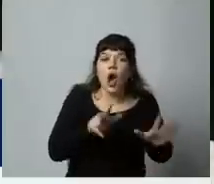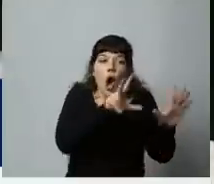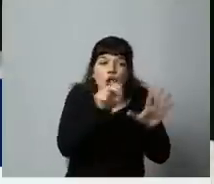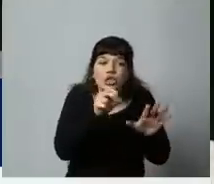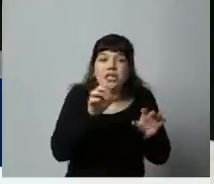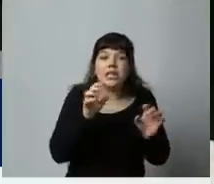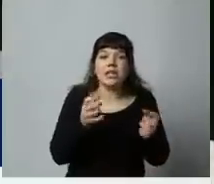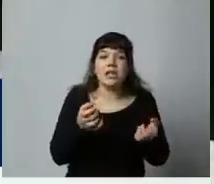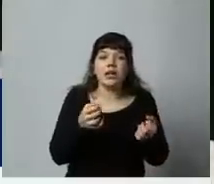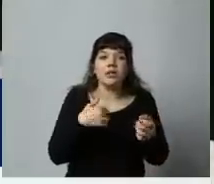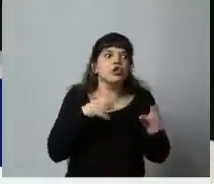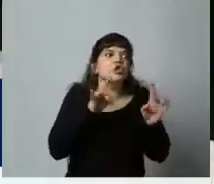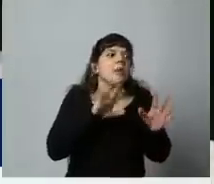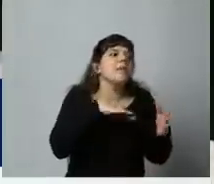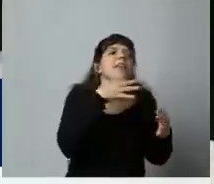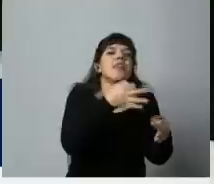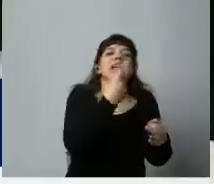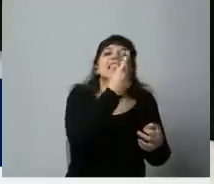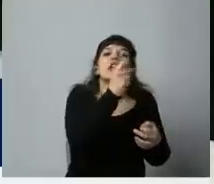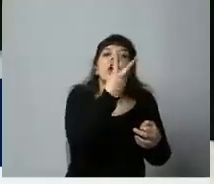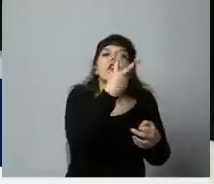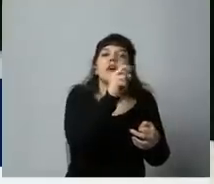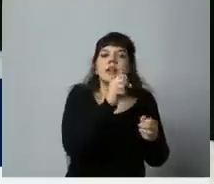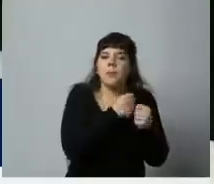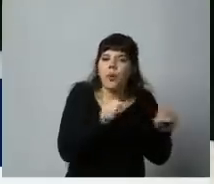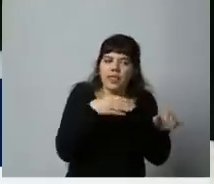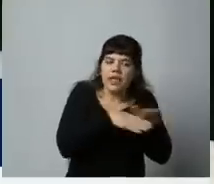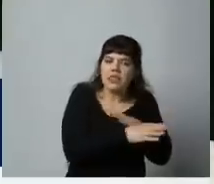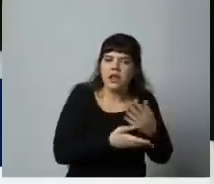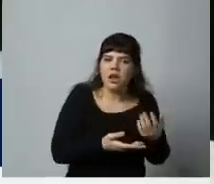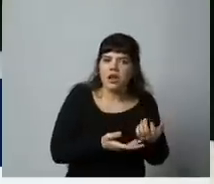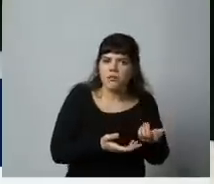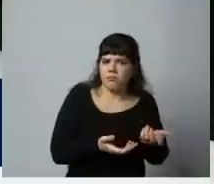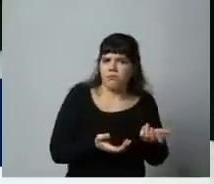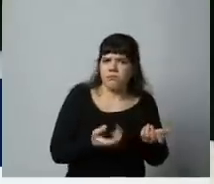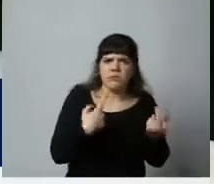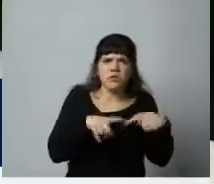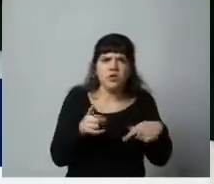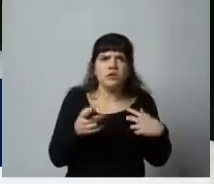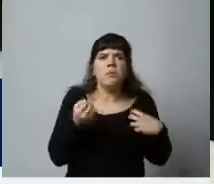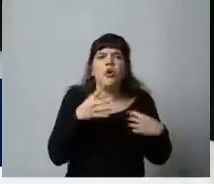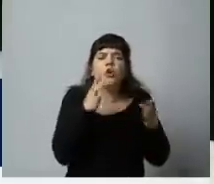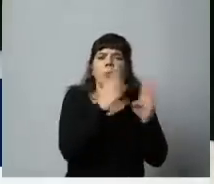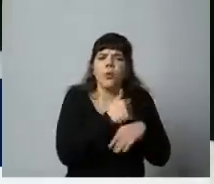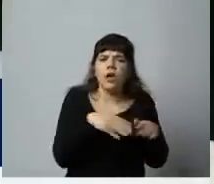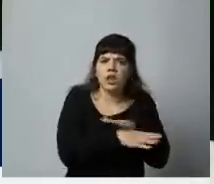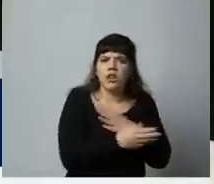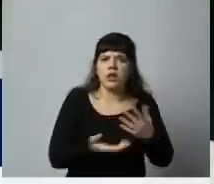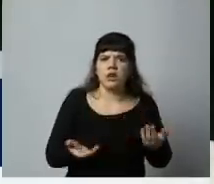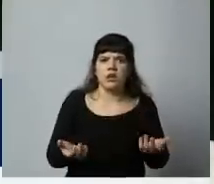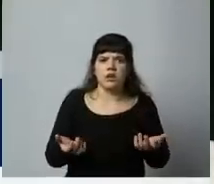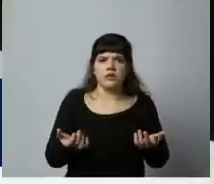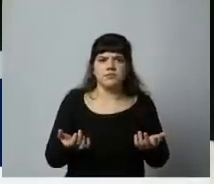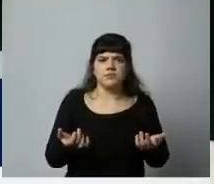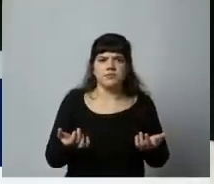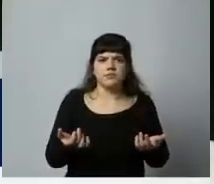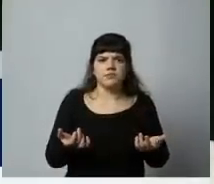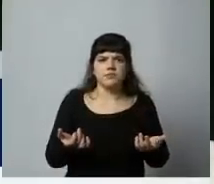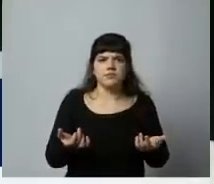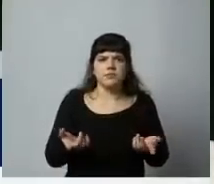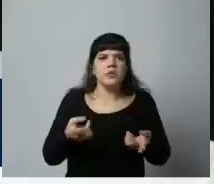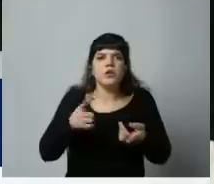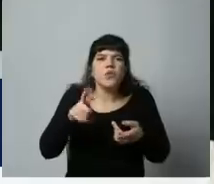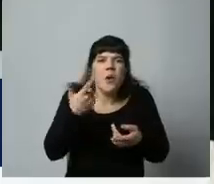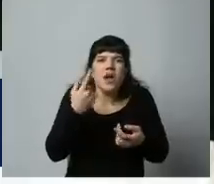planteamos 120 personas es el único protocolo que propusimos un testeo a cada espectador que se sienta no